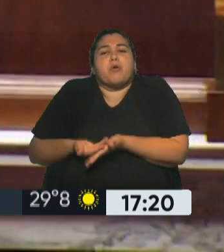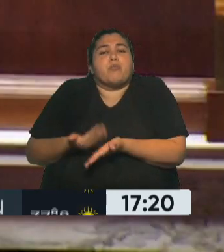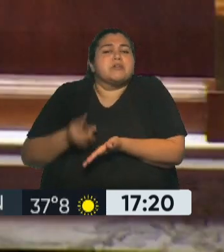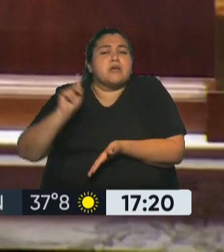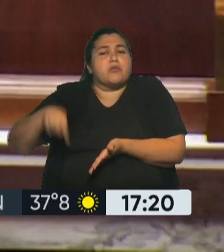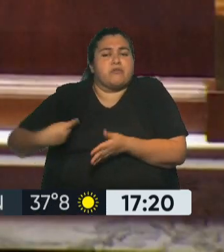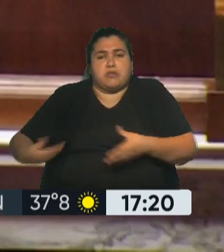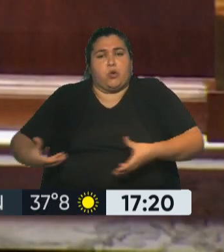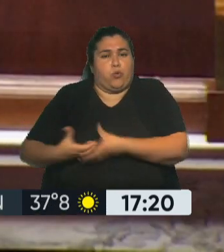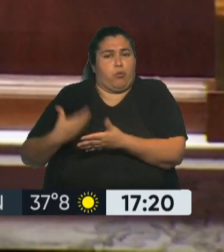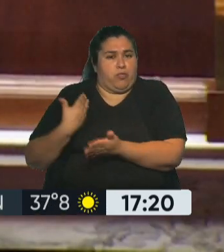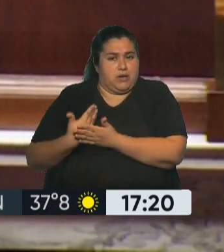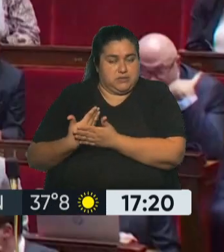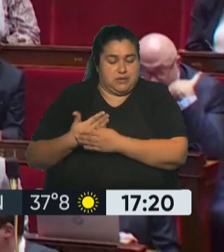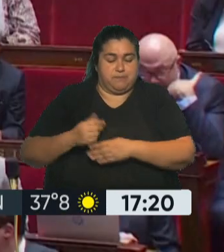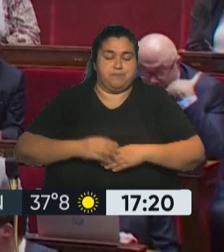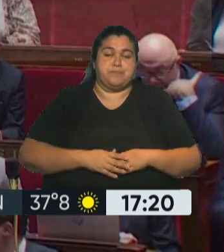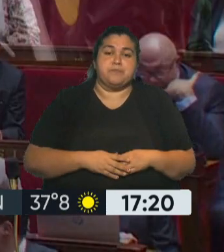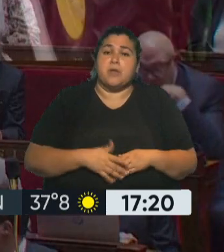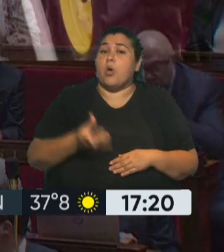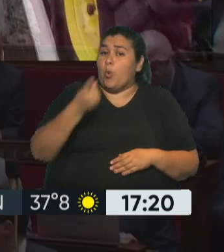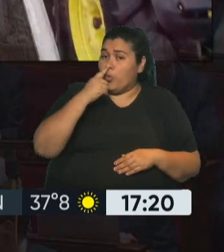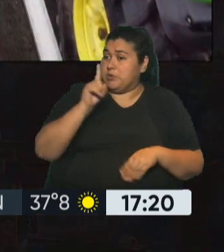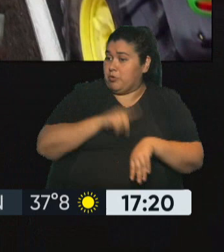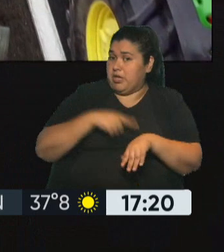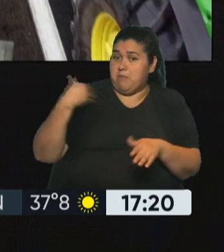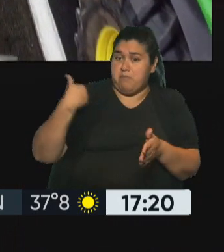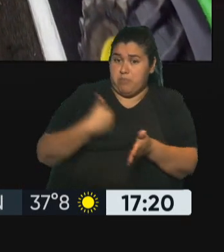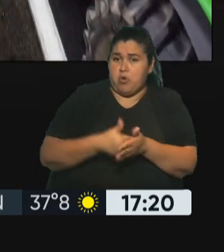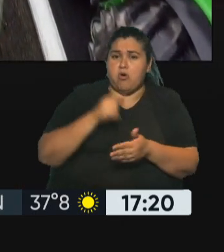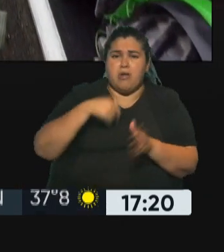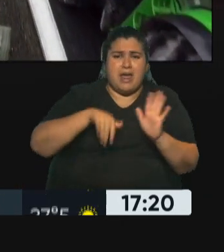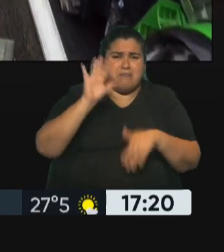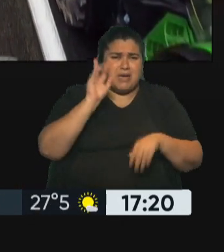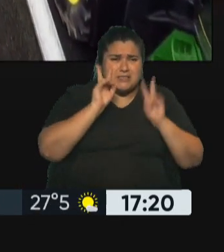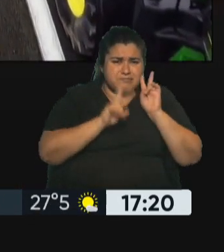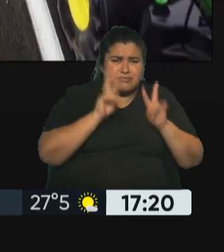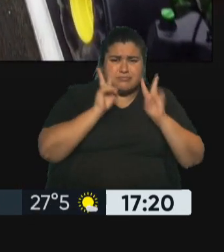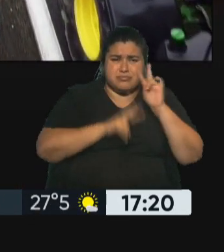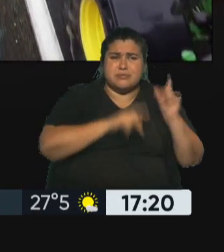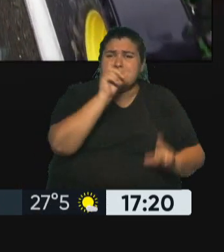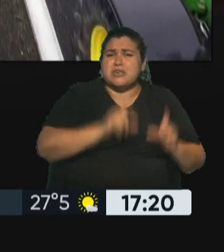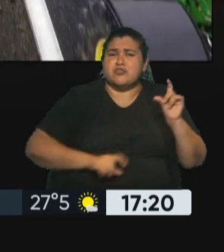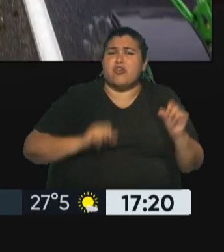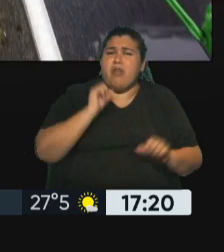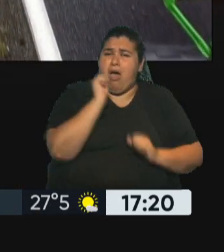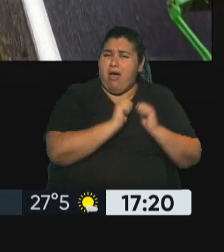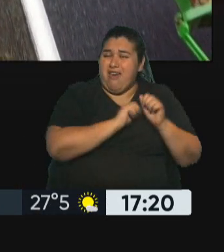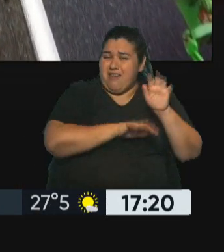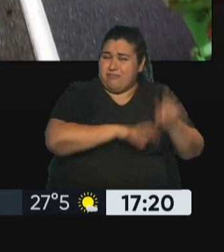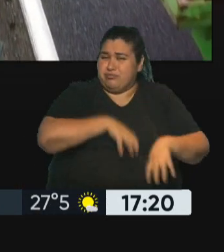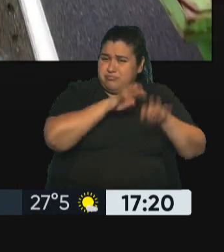mano de esta situación, bueno, lo que vemos durante los últimos días, la masiva movilización de los agricultores franceses en todo el